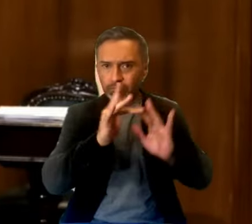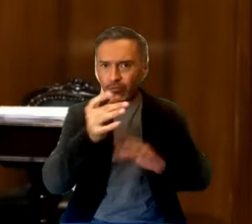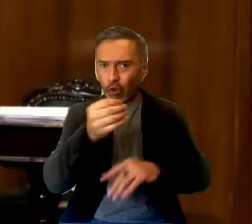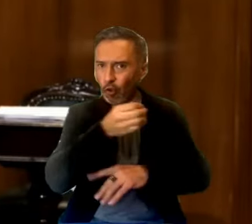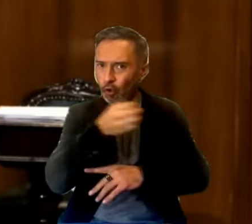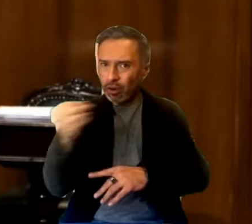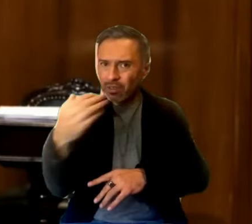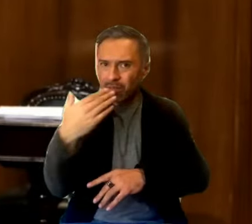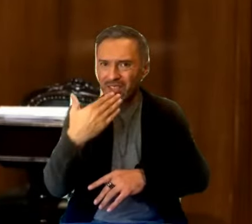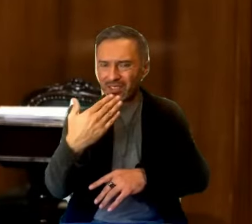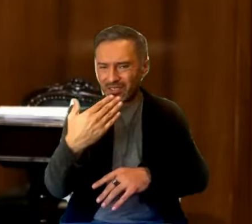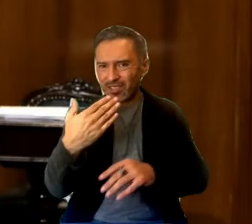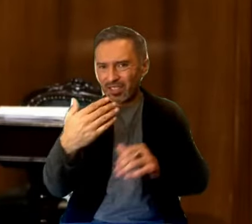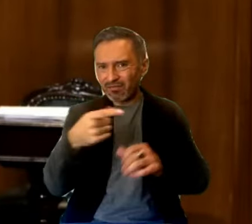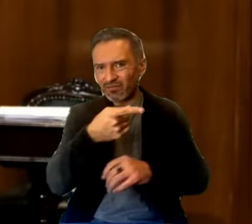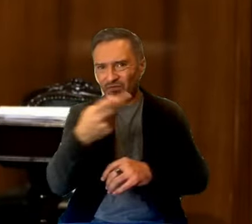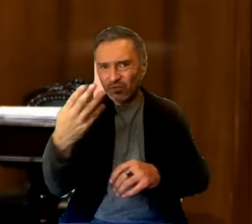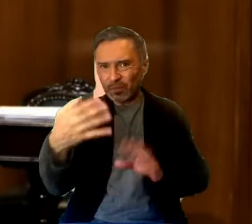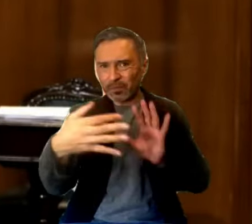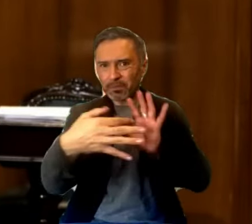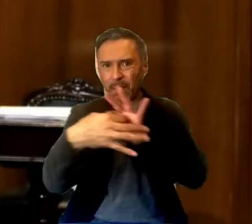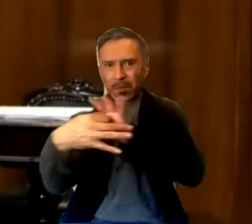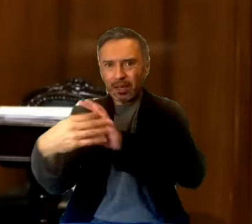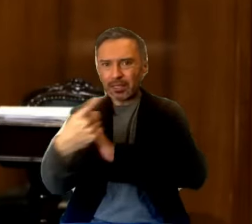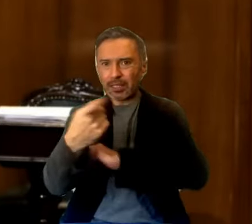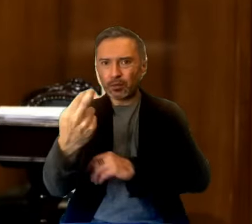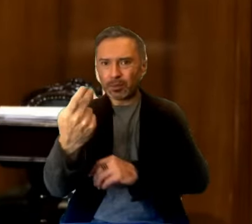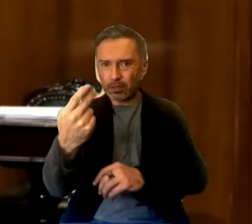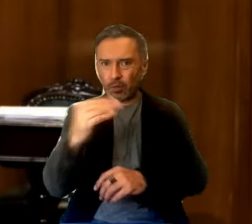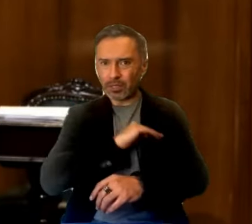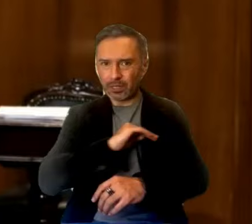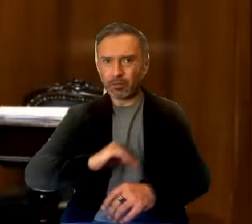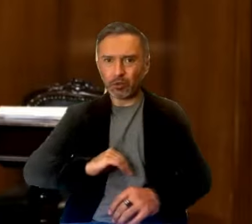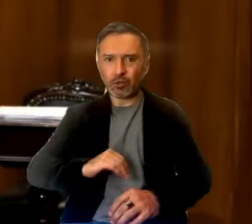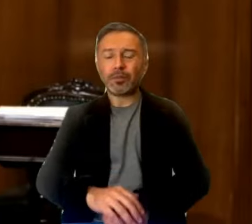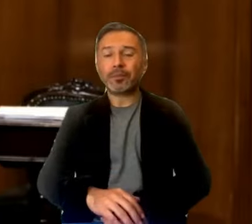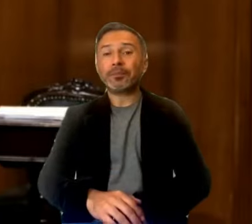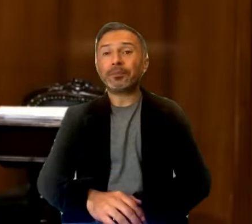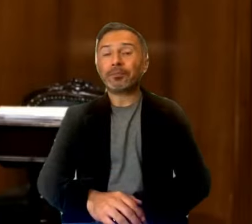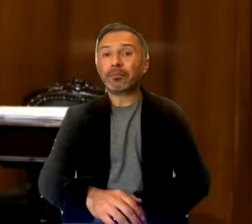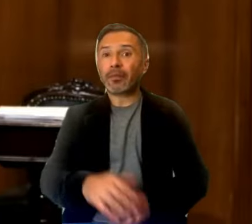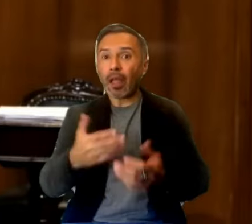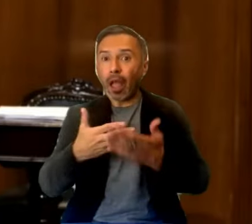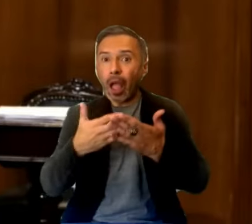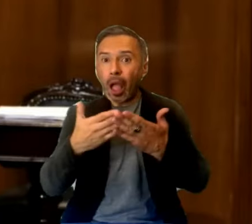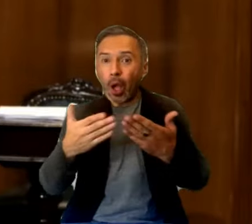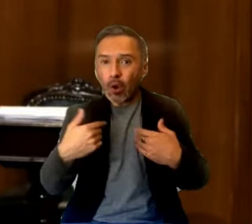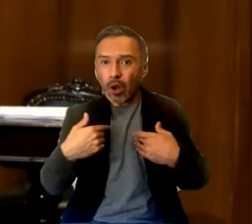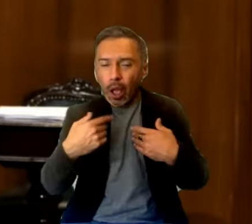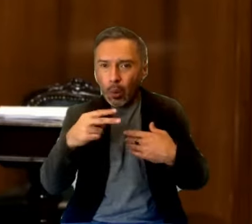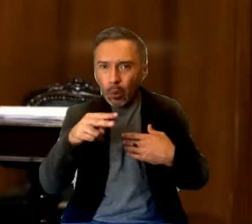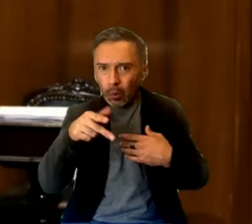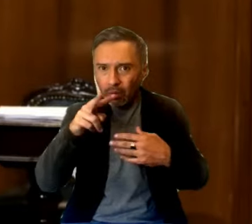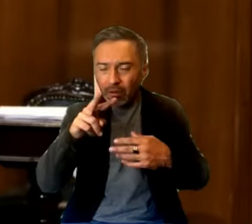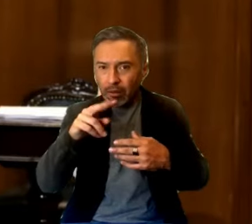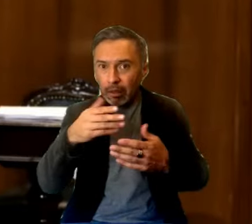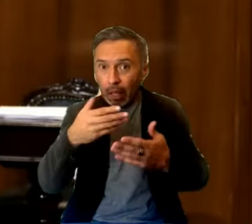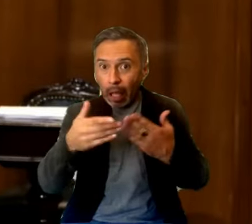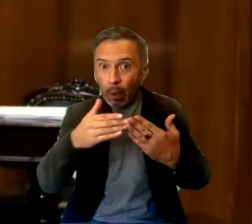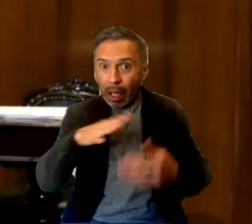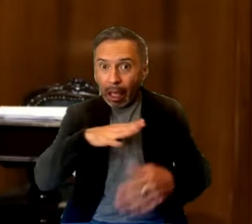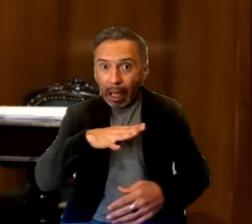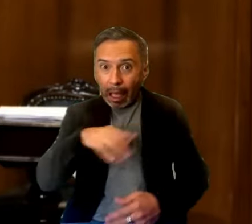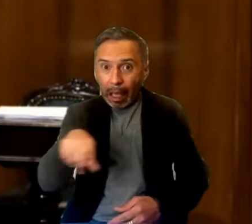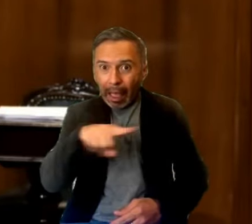municipios. La realidad nos ha alcanzado. Llevamos